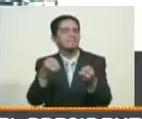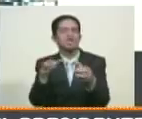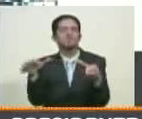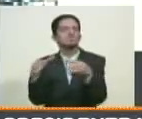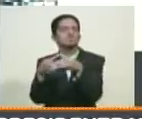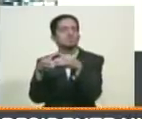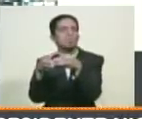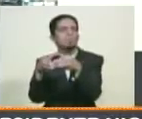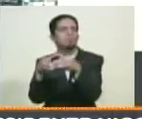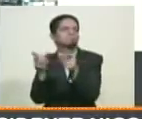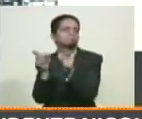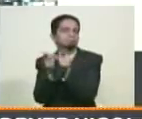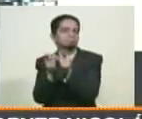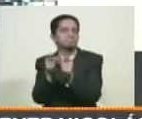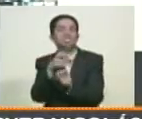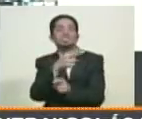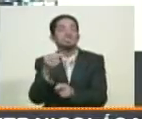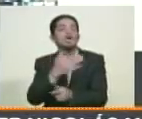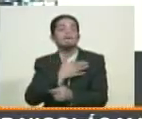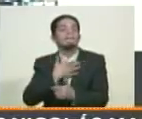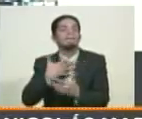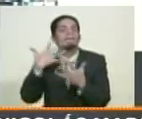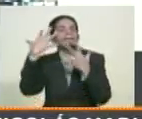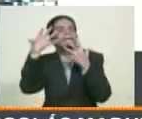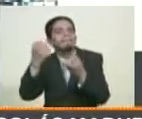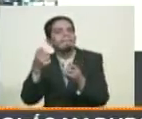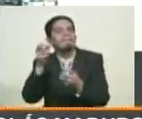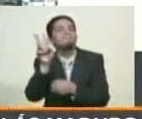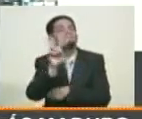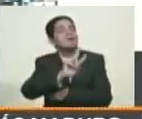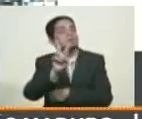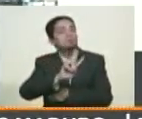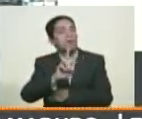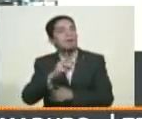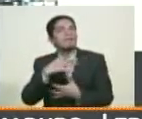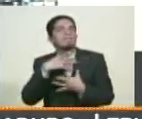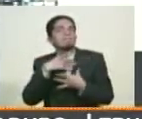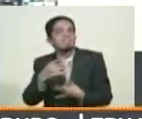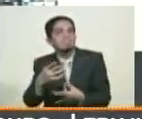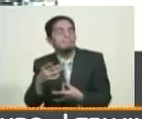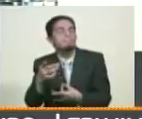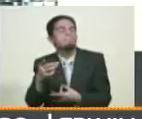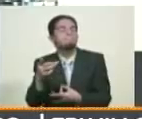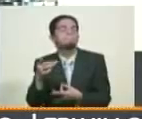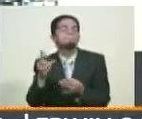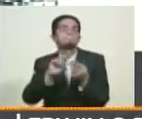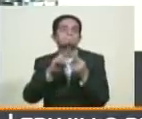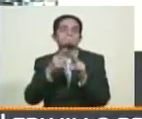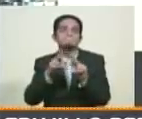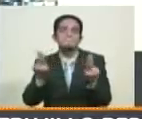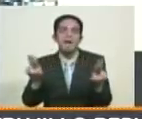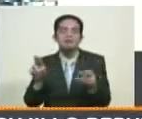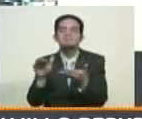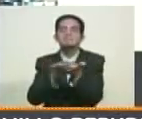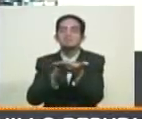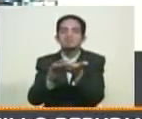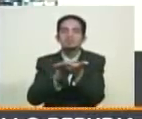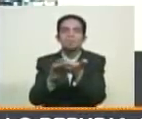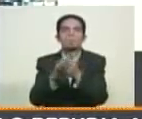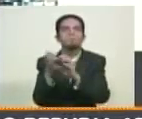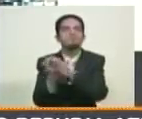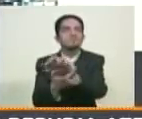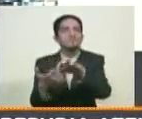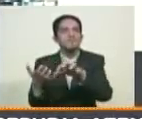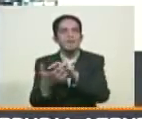entender que Venezuela desea paz, estabilidad, resolver sus problemas de cualquier índole, económico,